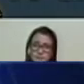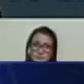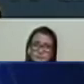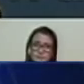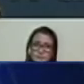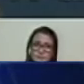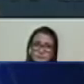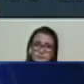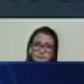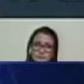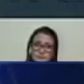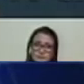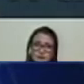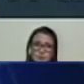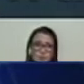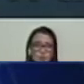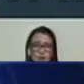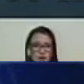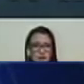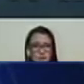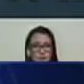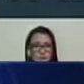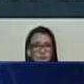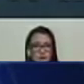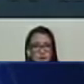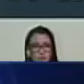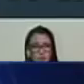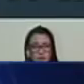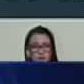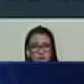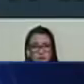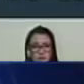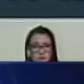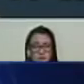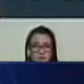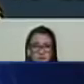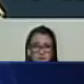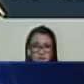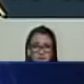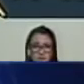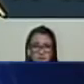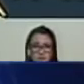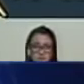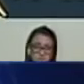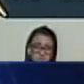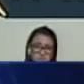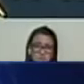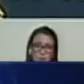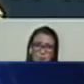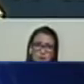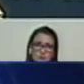menor al número de votos que ellos esperaban. Ellos aspiraban a unos 4 o 5 millones de votos y bueno,